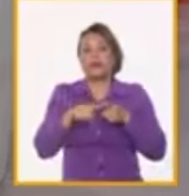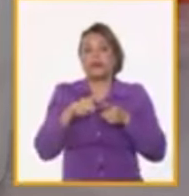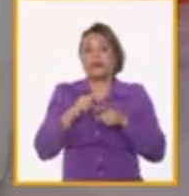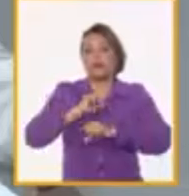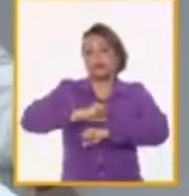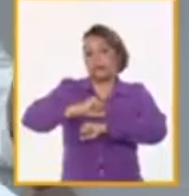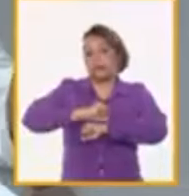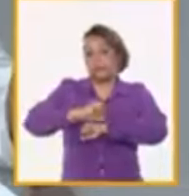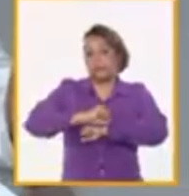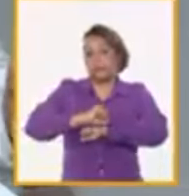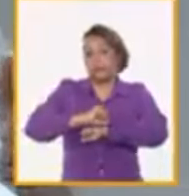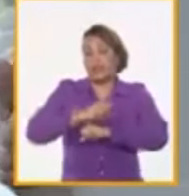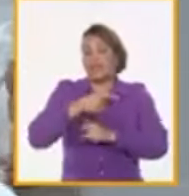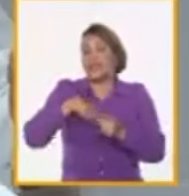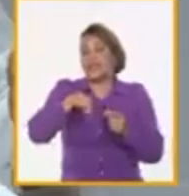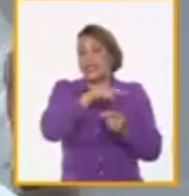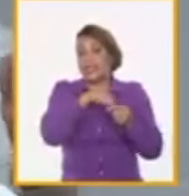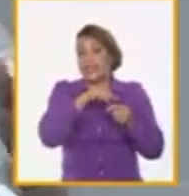Y de ellos,